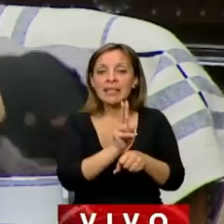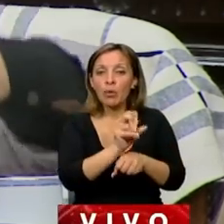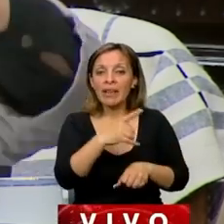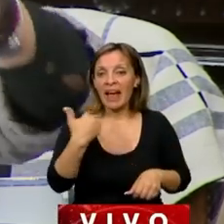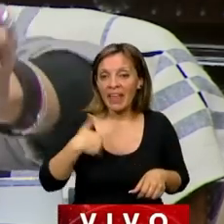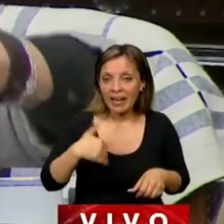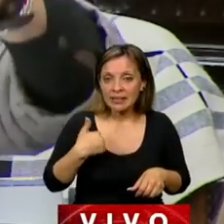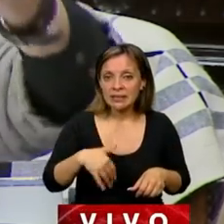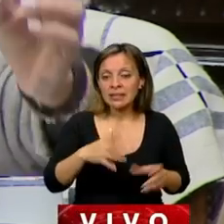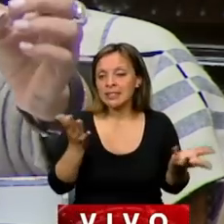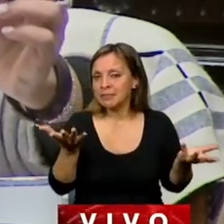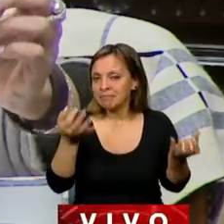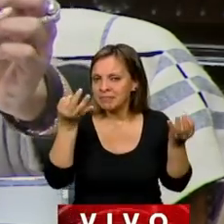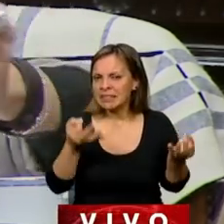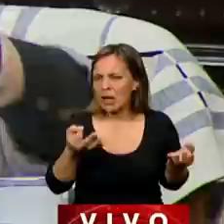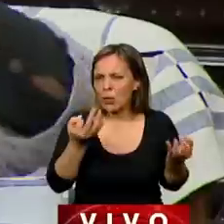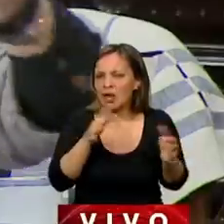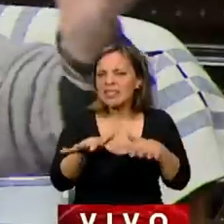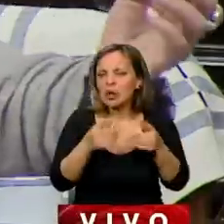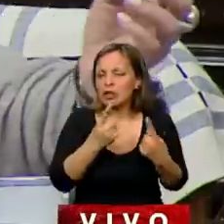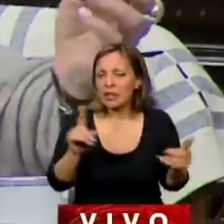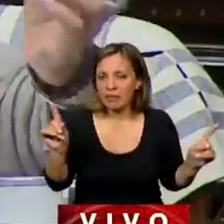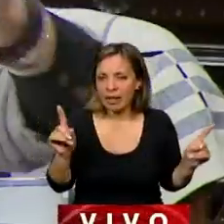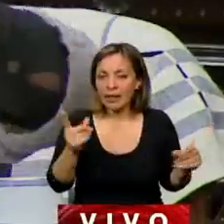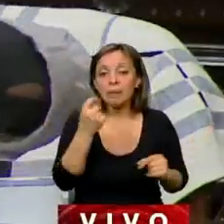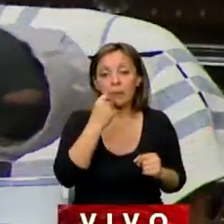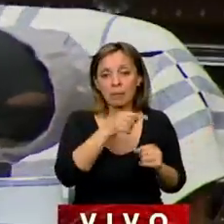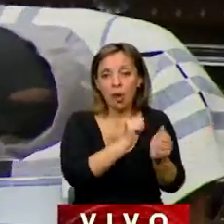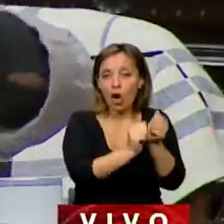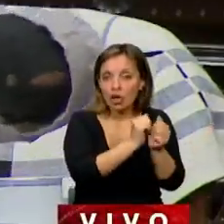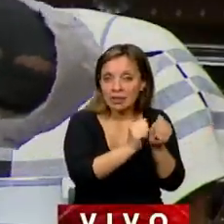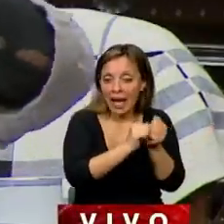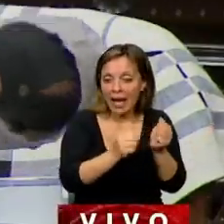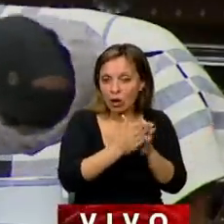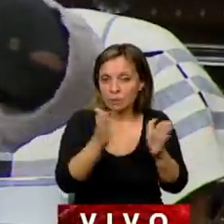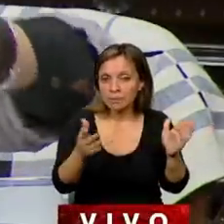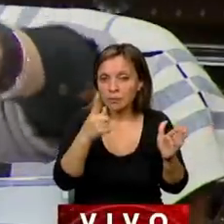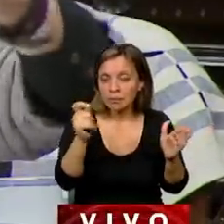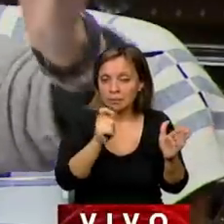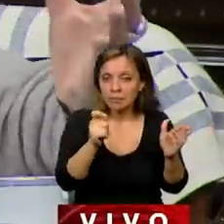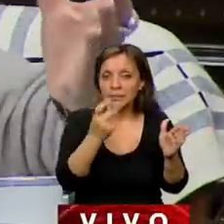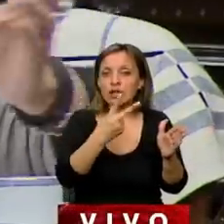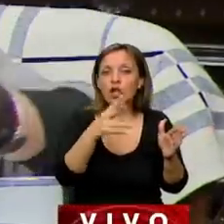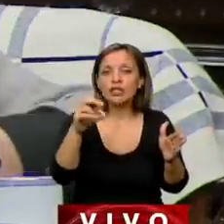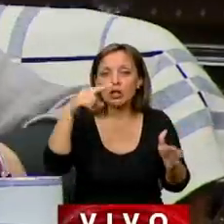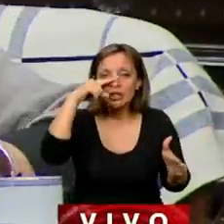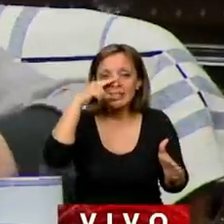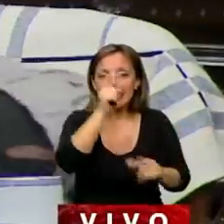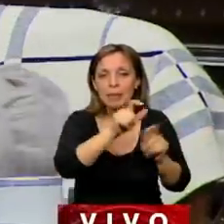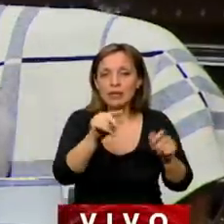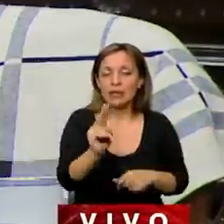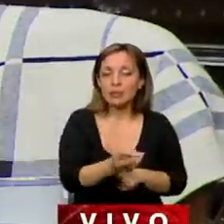no estaríamos en el punto donde estamos, donde en Rosario este último mes hubo 207 asesinatos.